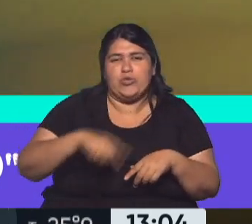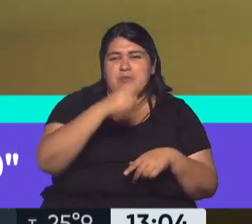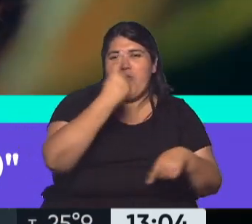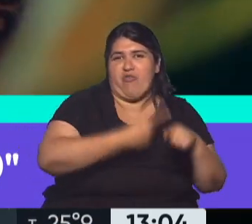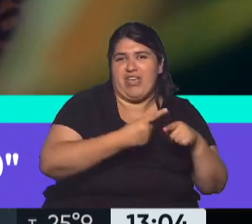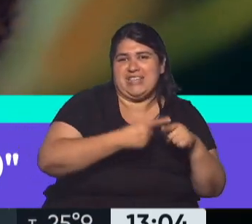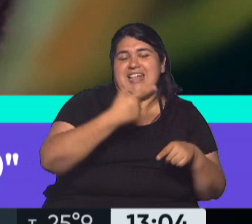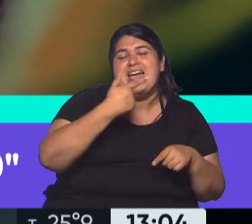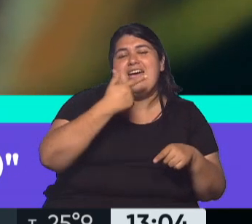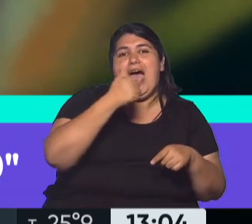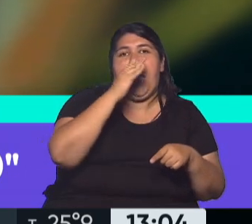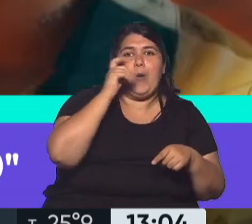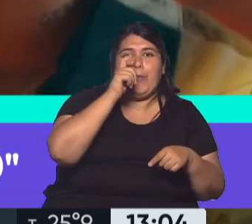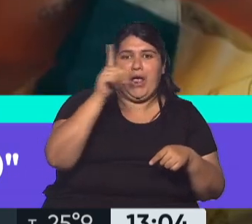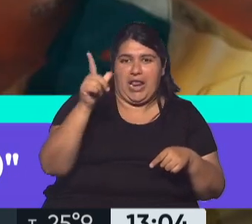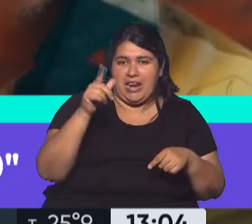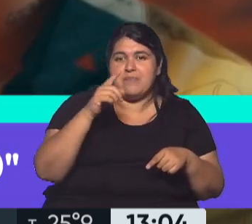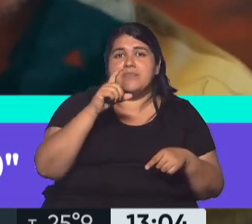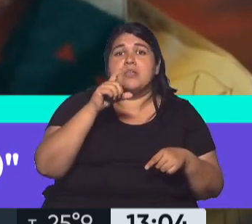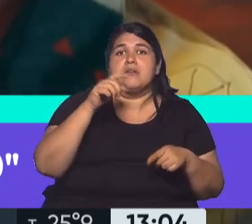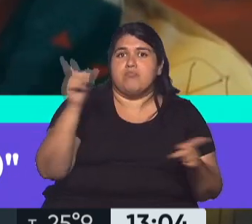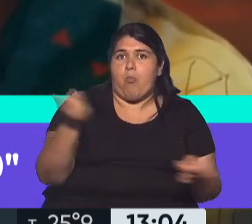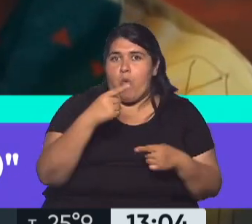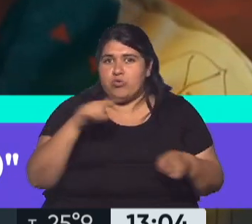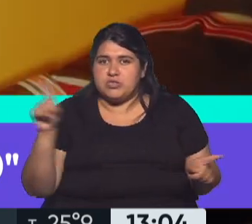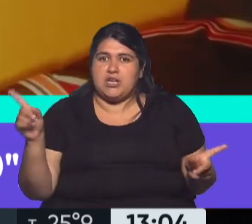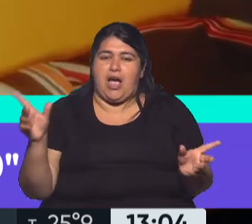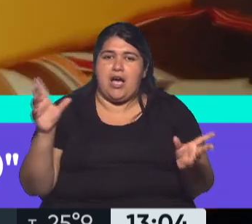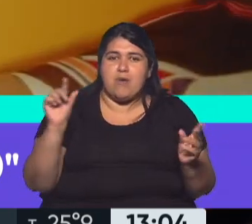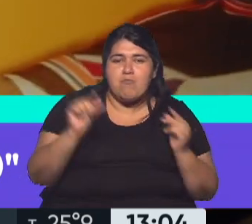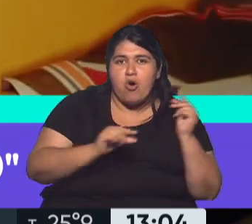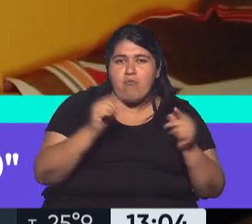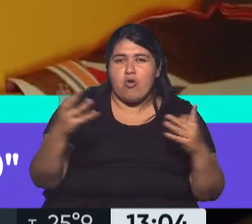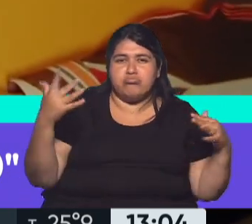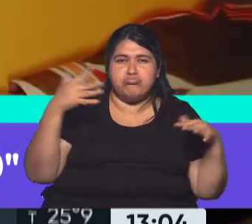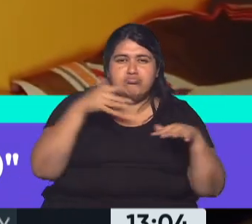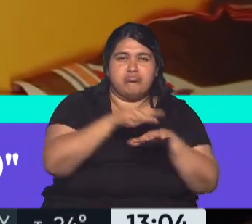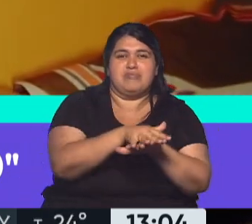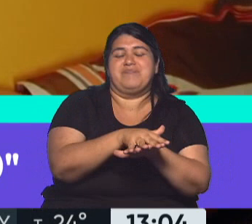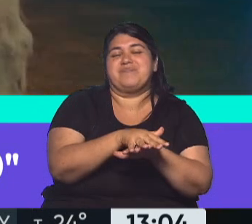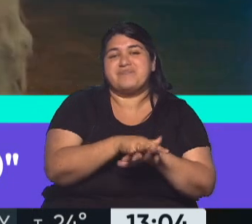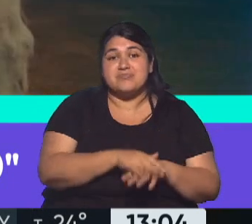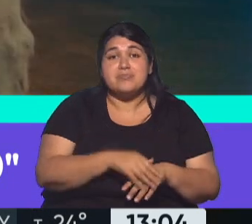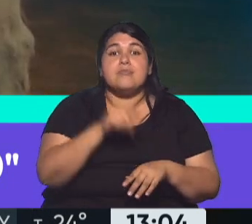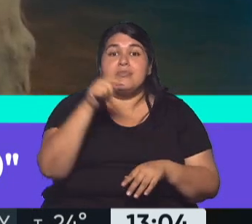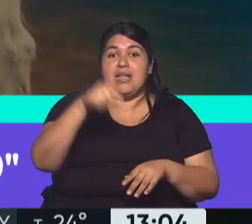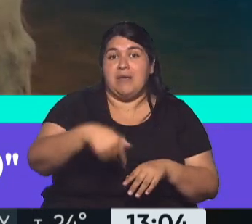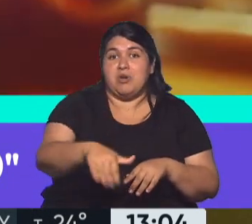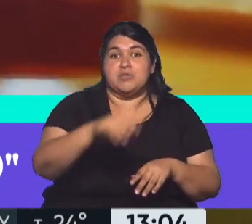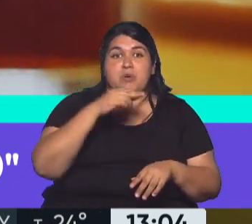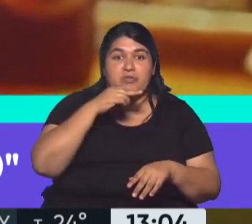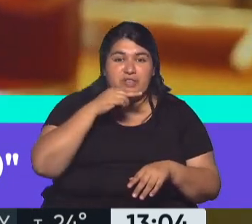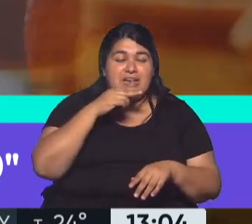un clásico, ¿no? La cumbia va tomando forma entre todos los fanáticos que siguen a Abel Pintos, que dicho sea de paso, va a estar este viernes en